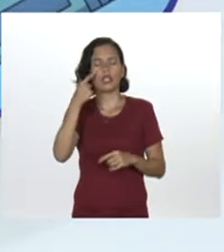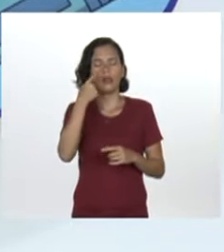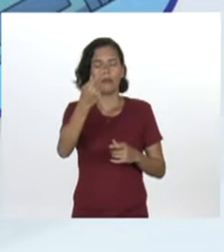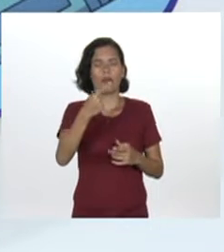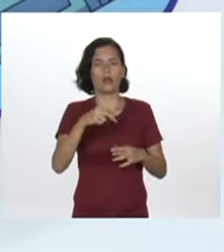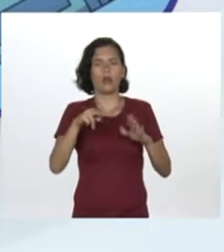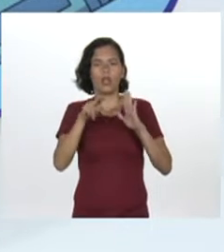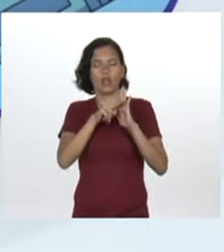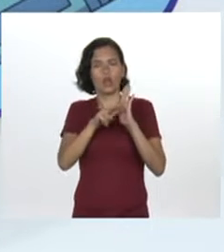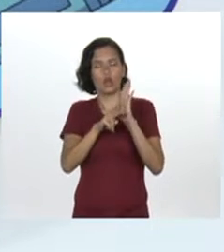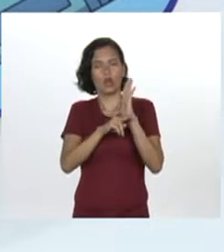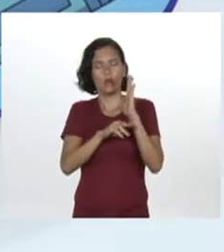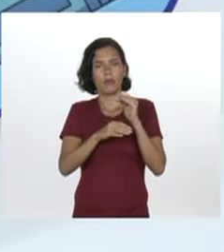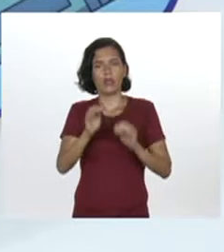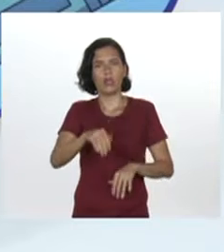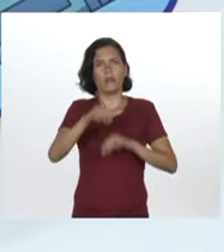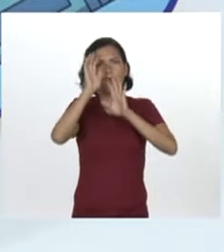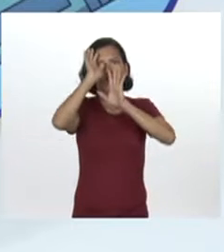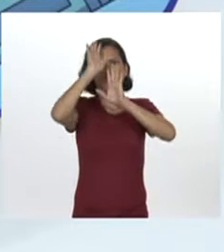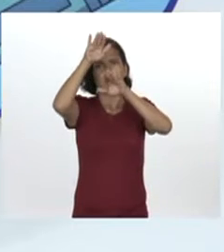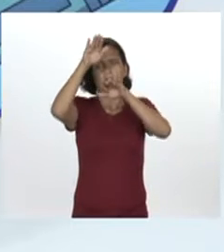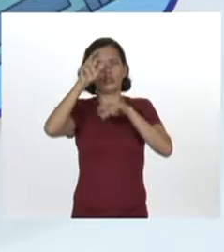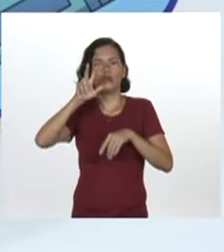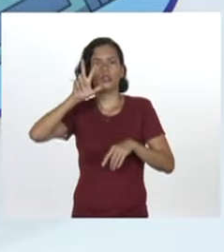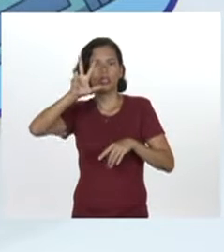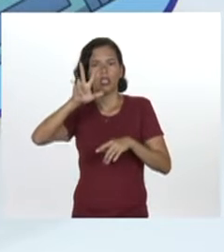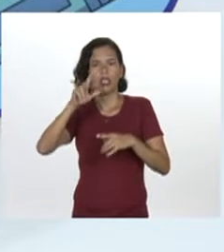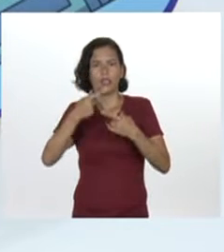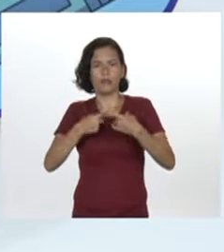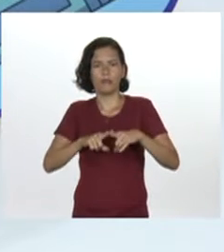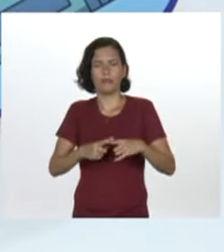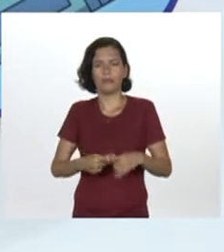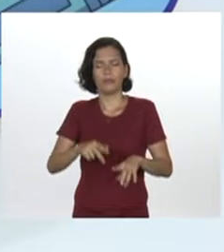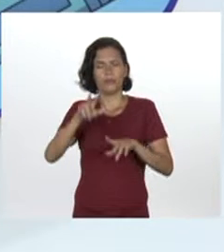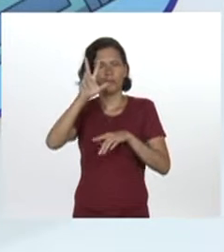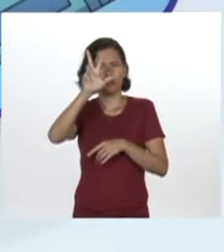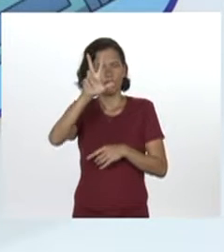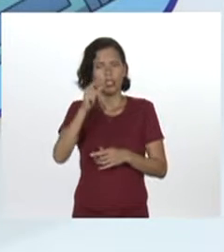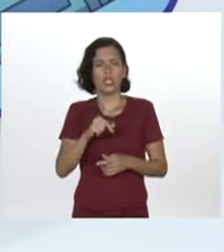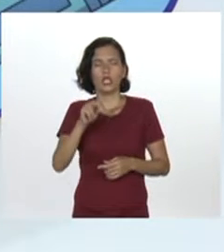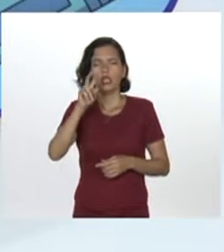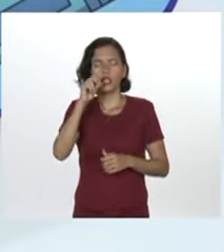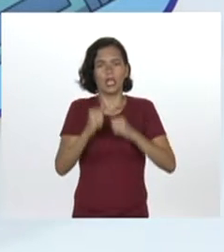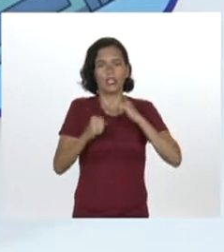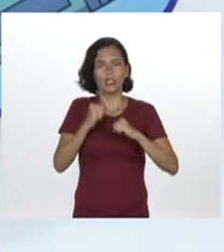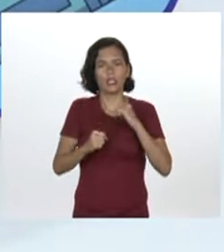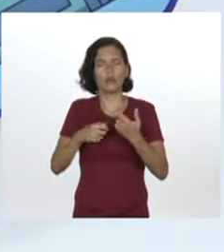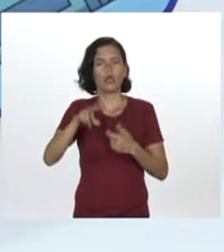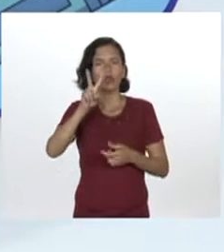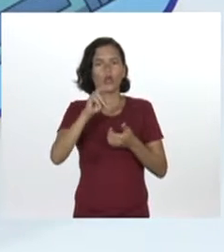del baloncesto 3 versus 3 y lo que es el reglamento del atletismo. Dos deportes que